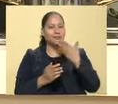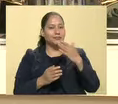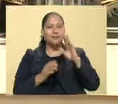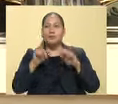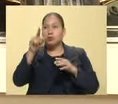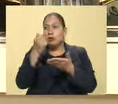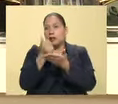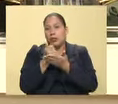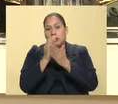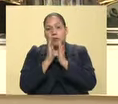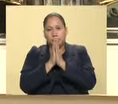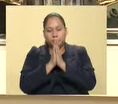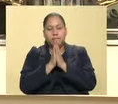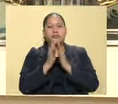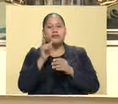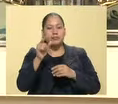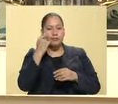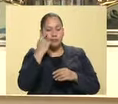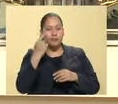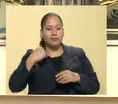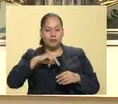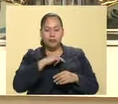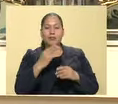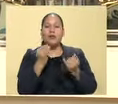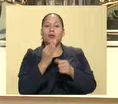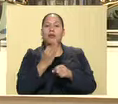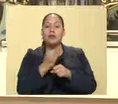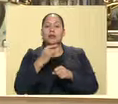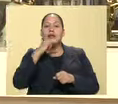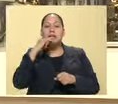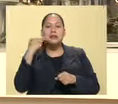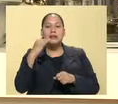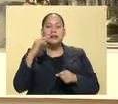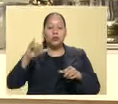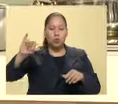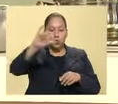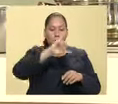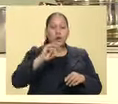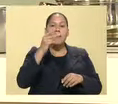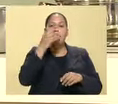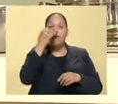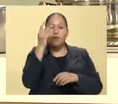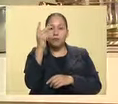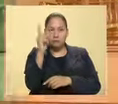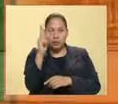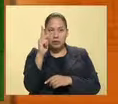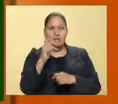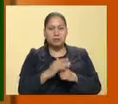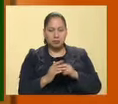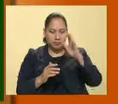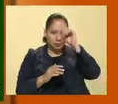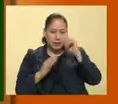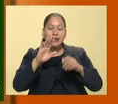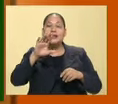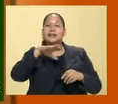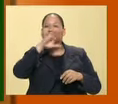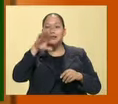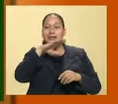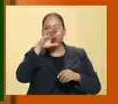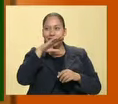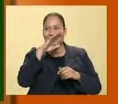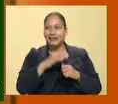usted me va a ayudar, por favor, vamos a hacer una salsa de perejil en el cual vamos a moler perejil. Yo me la sé perfecto. Cebollita. Ay,